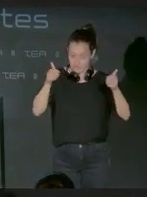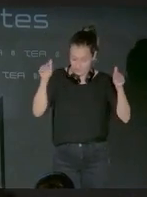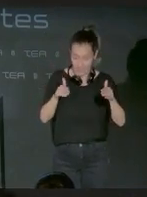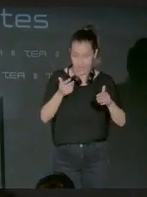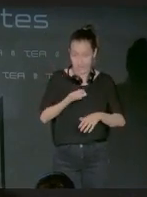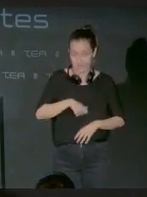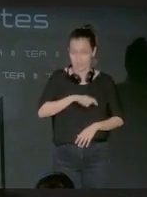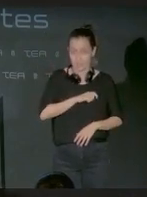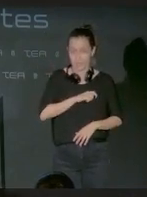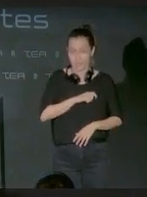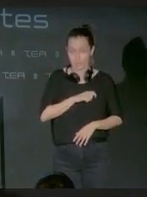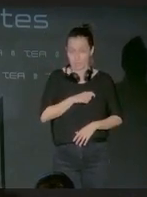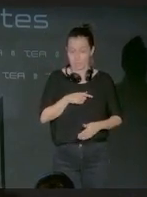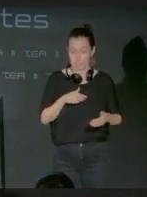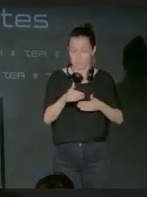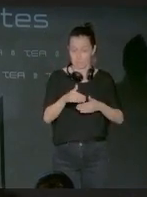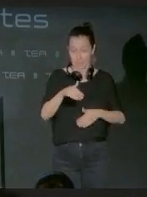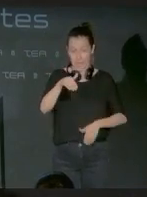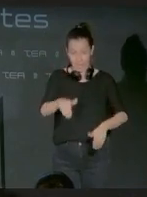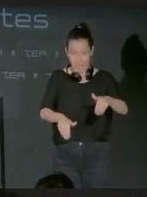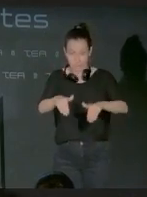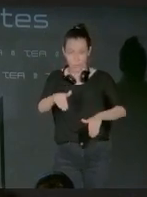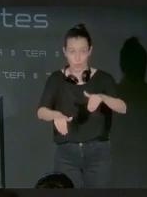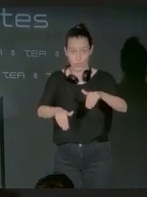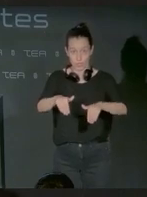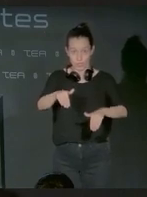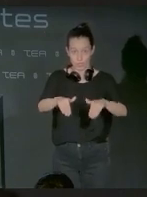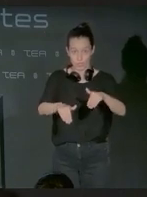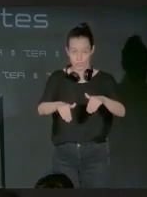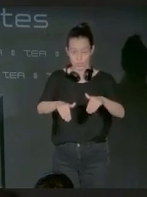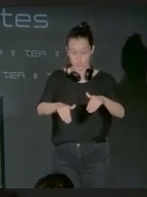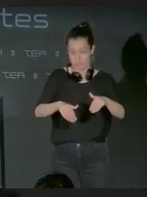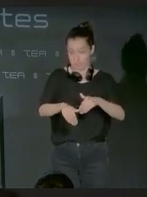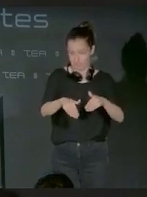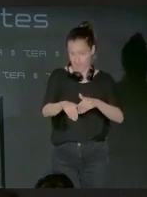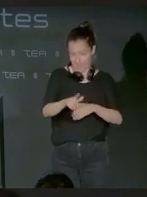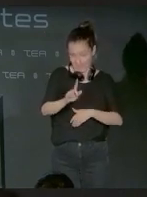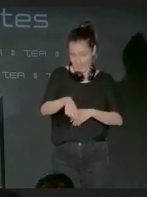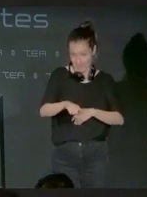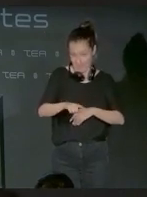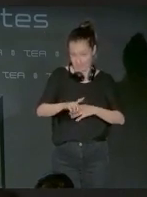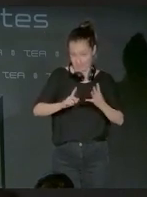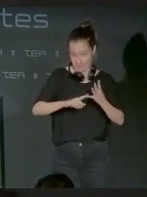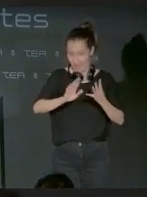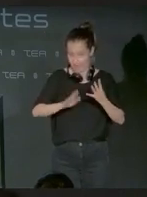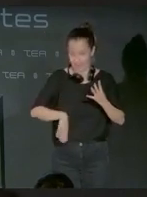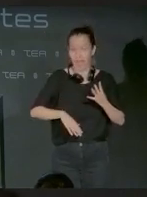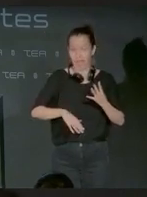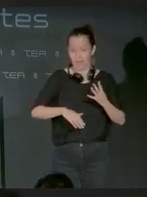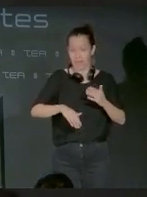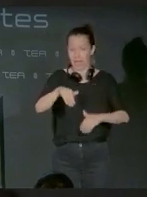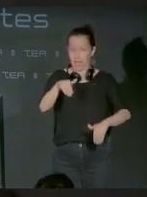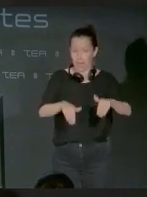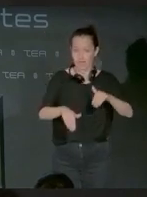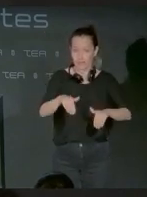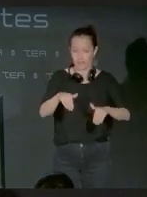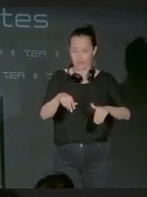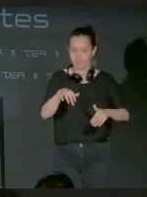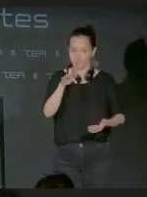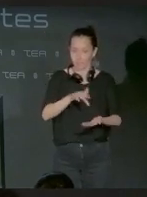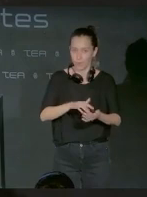las inminentes elecciones de finales de este mes pues una inmensa oportunidad